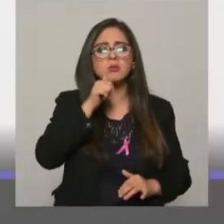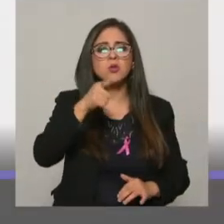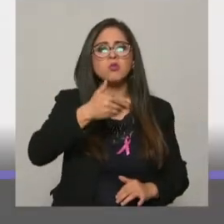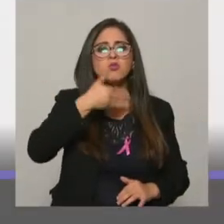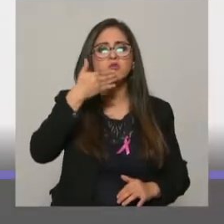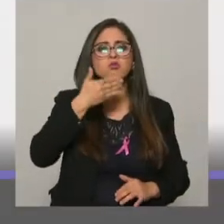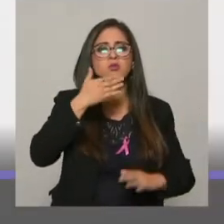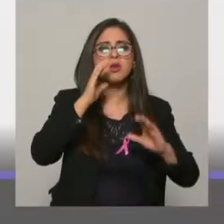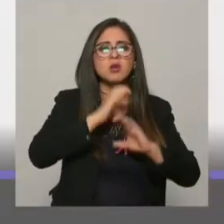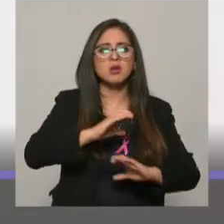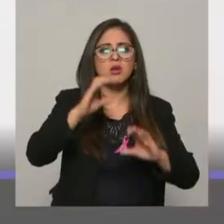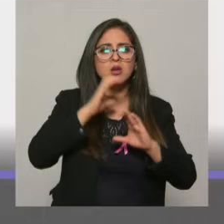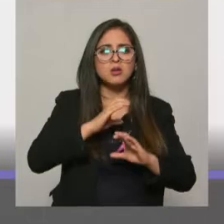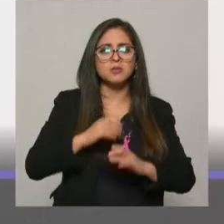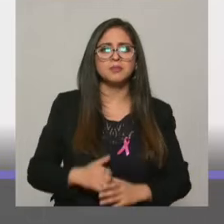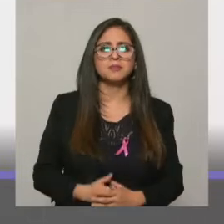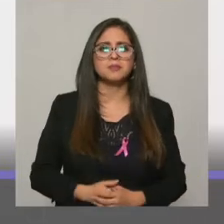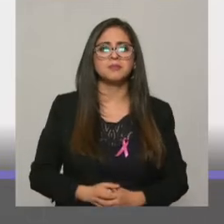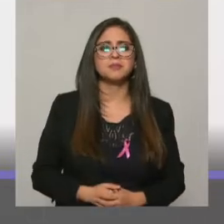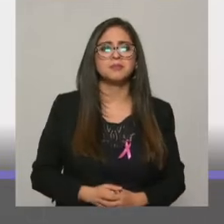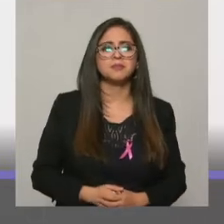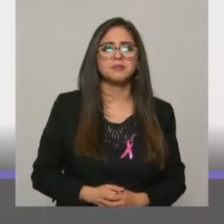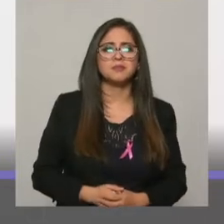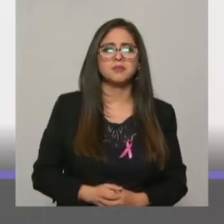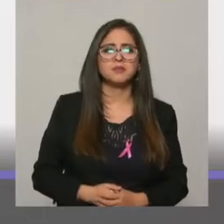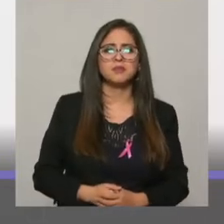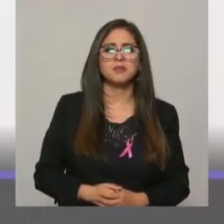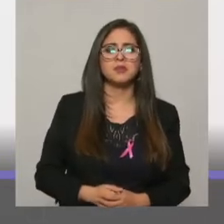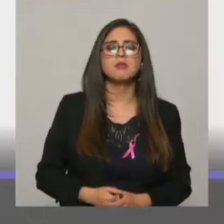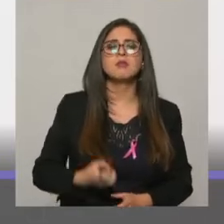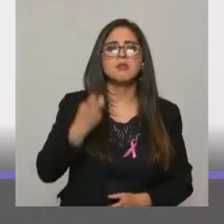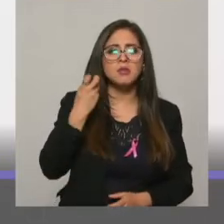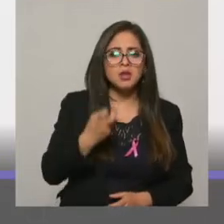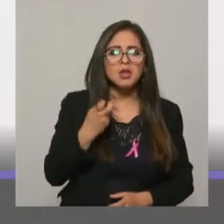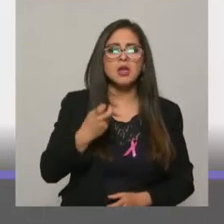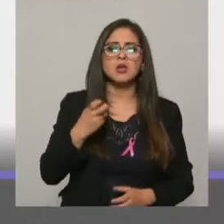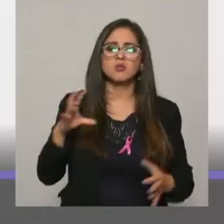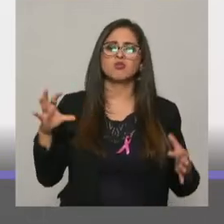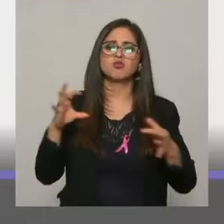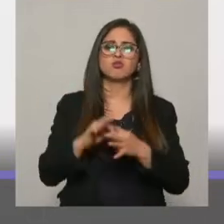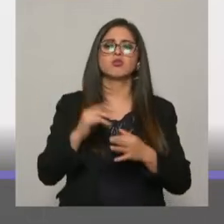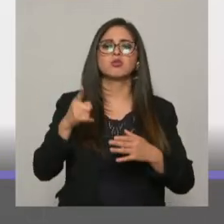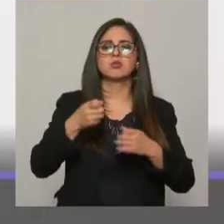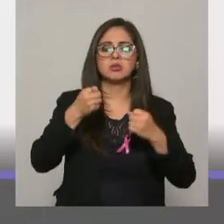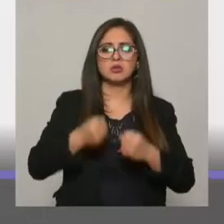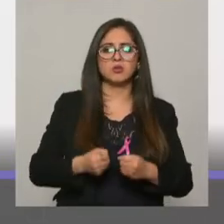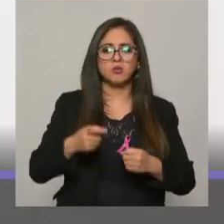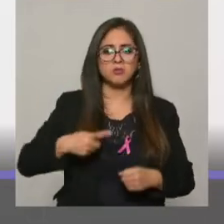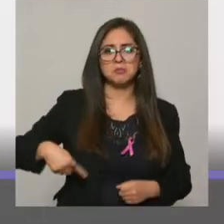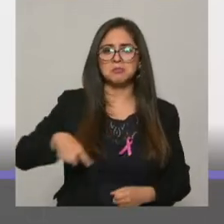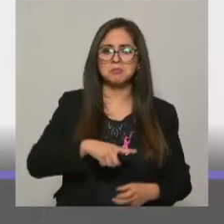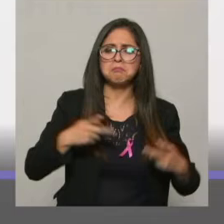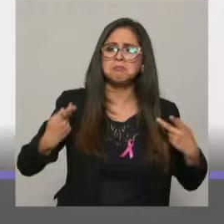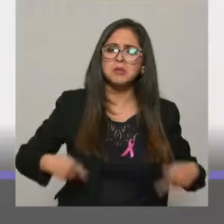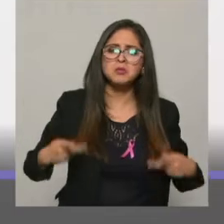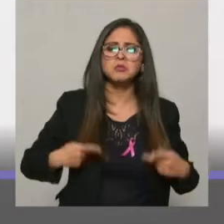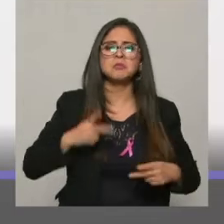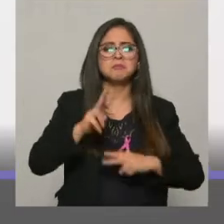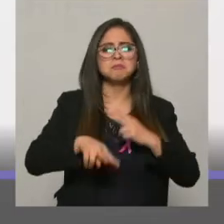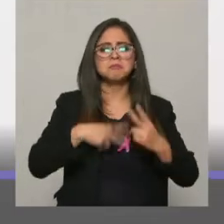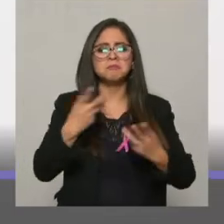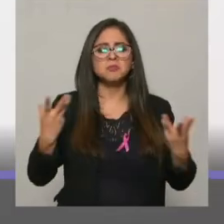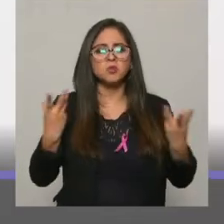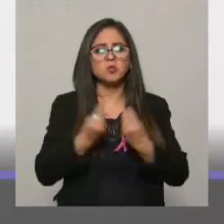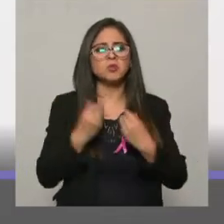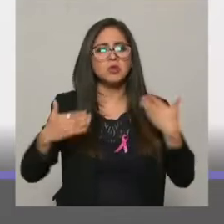esta naturaleza y siempre han salido muy bien. La seguridad, la misma gente pues va a divertirse, a